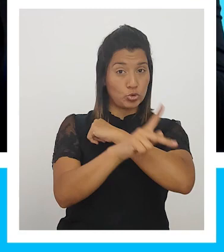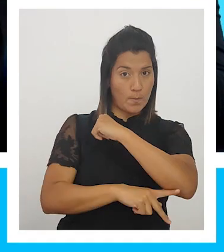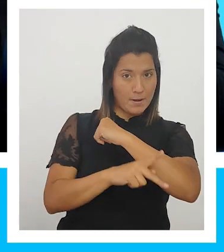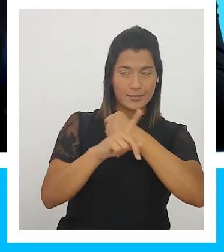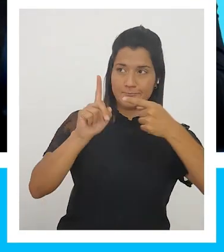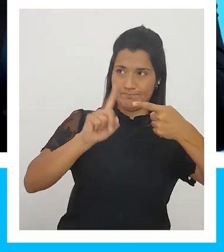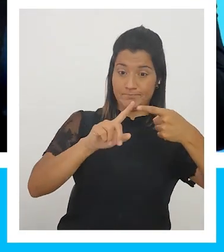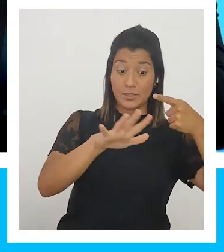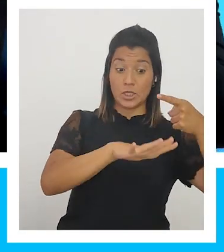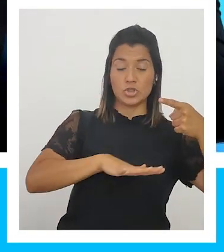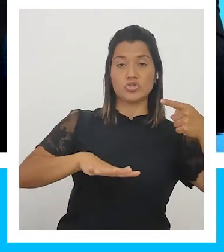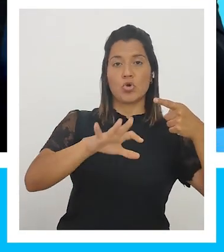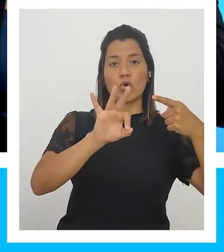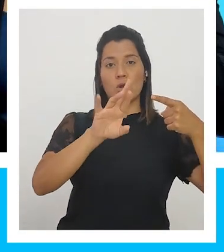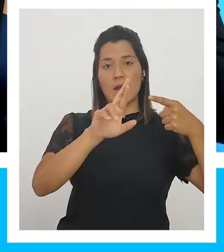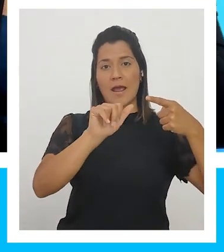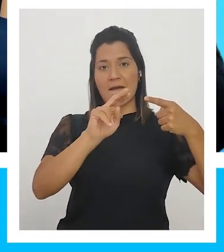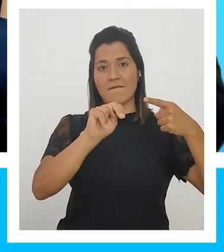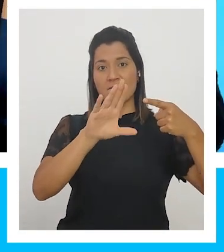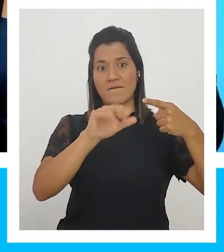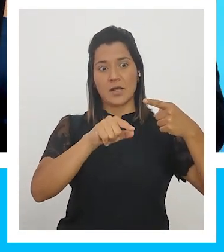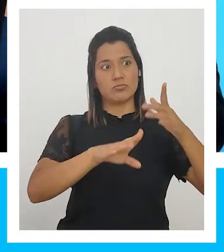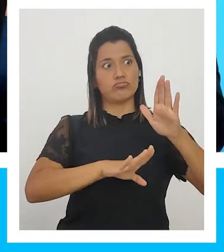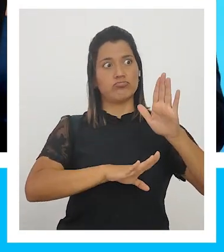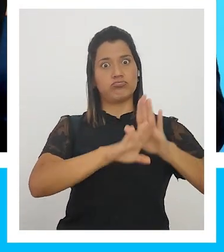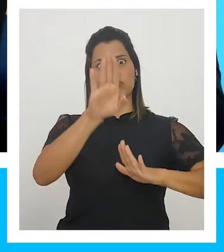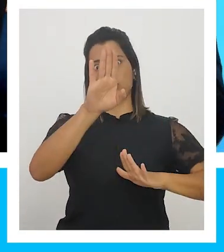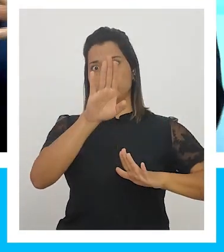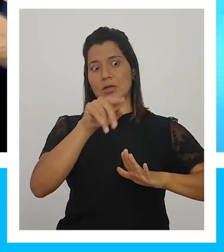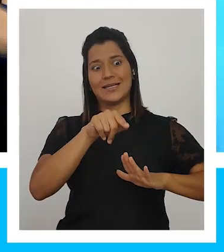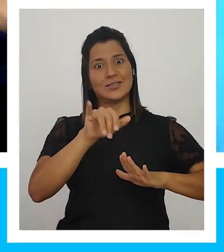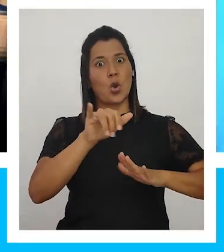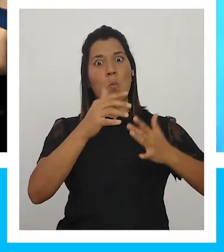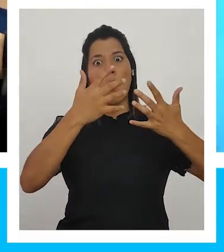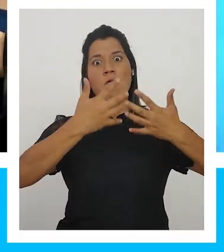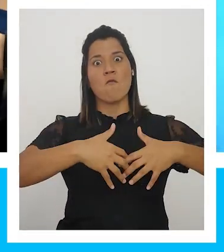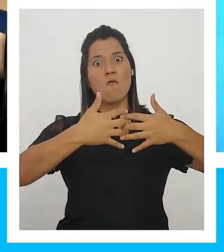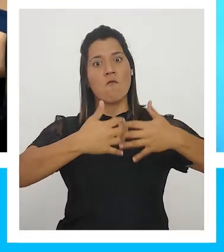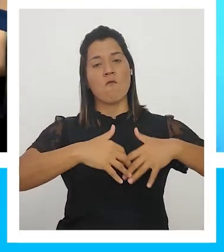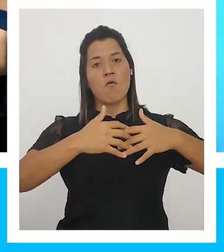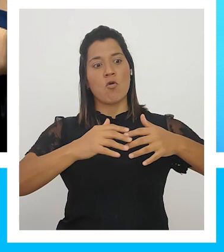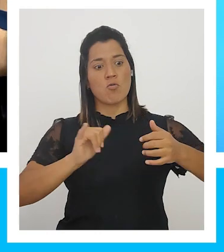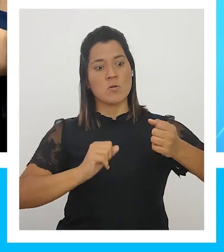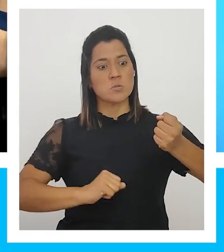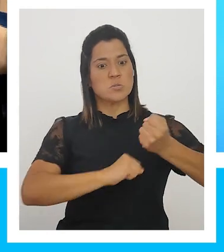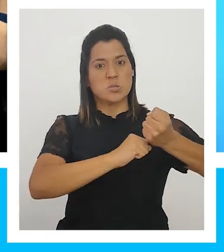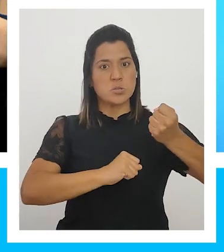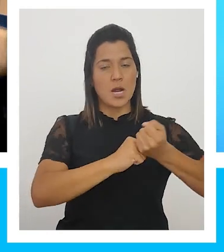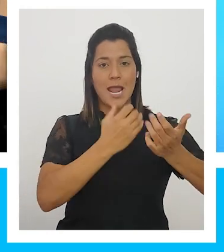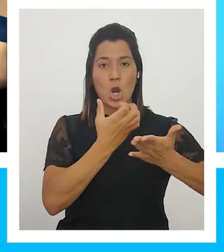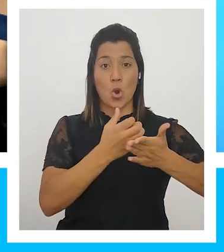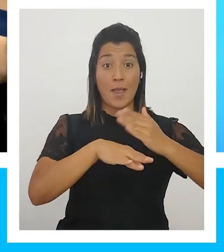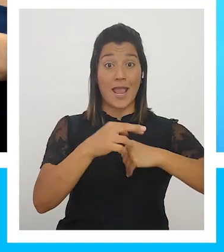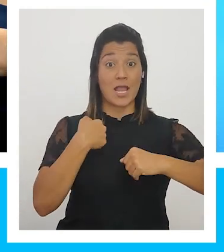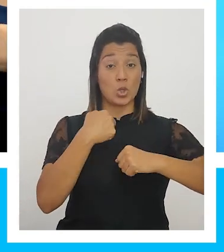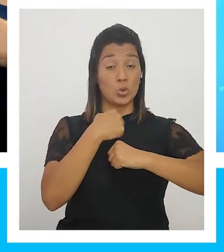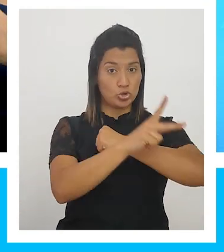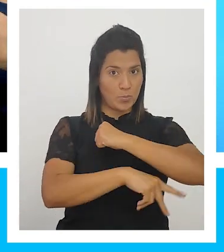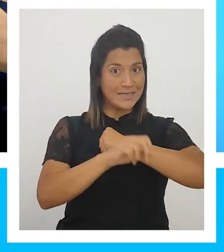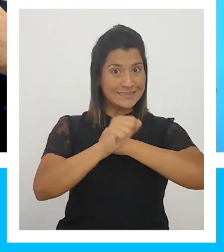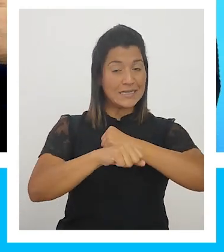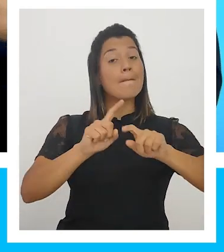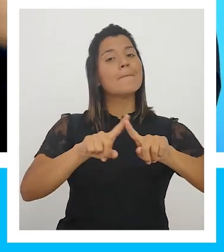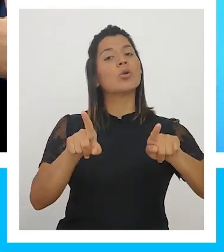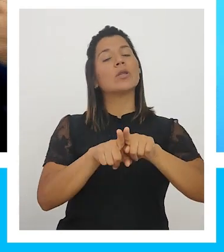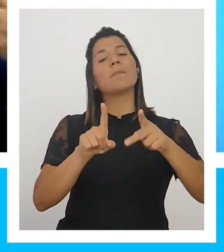crecimiento exponencial grandísimo, es como el motor de la economía del país, pero por otro lado también vemos el régimen tradicional, que